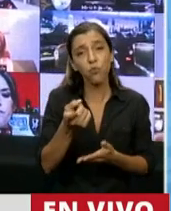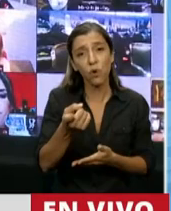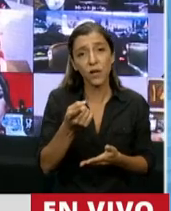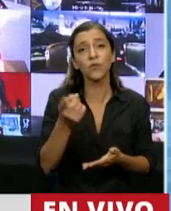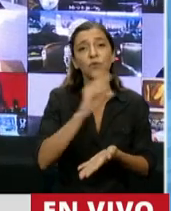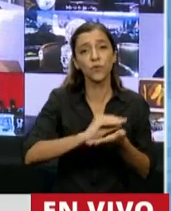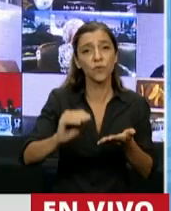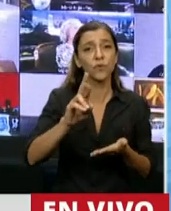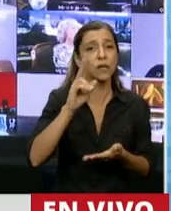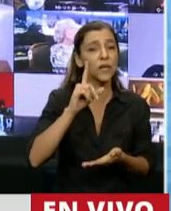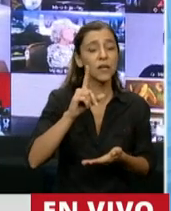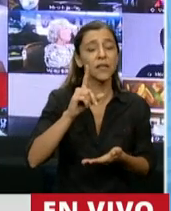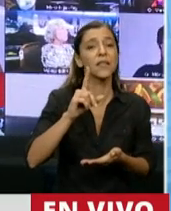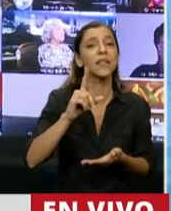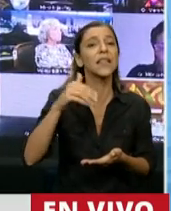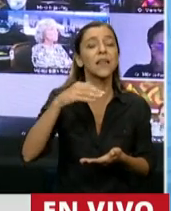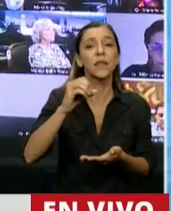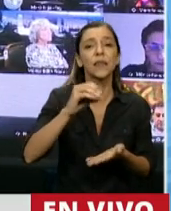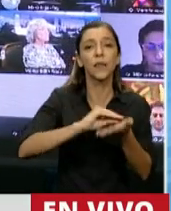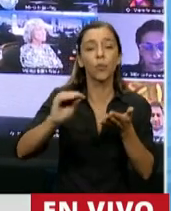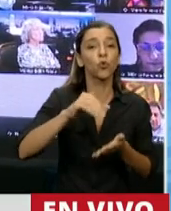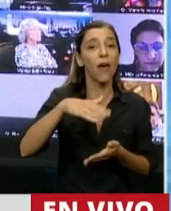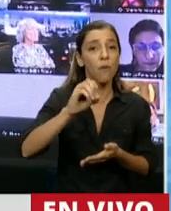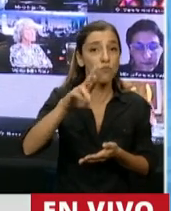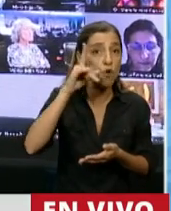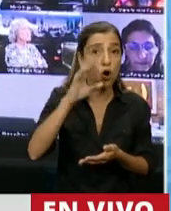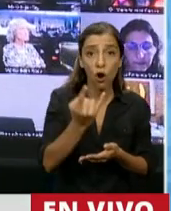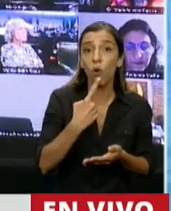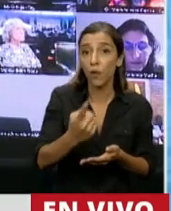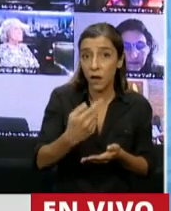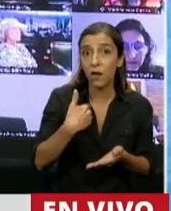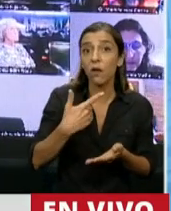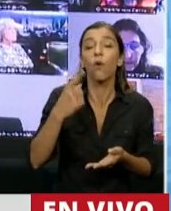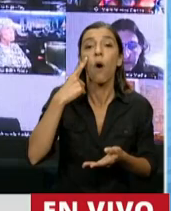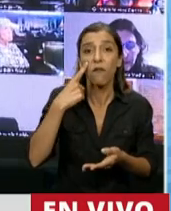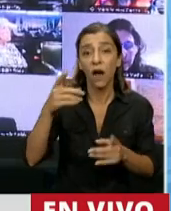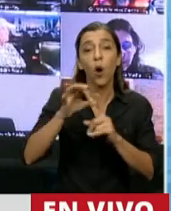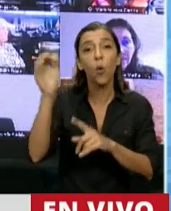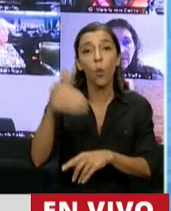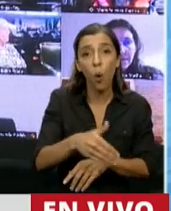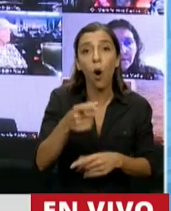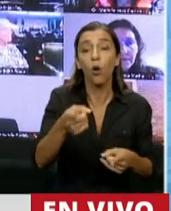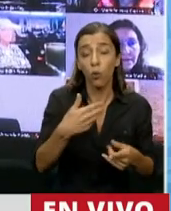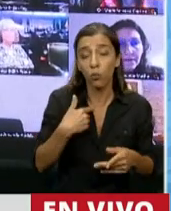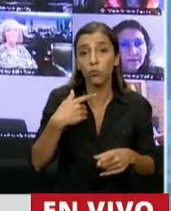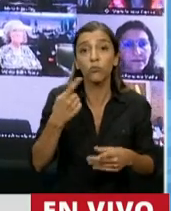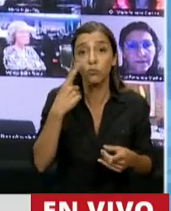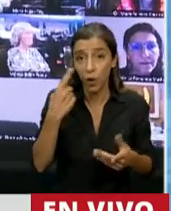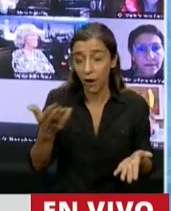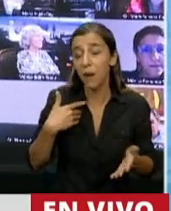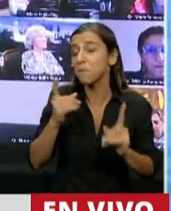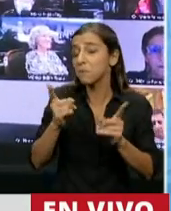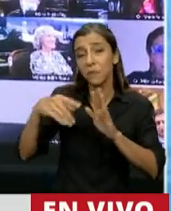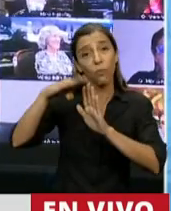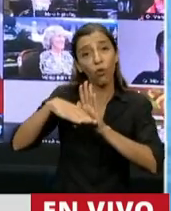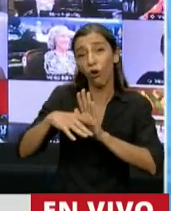cuero en efectivamente el forum en los términos del protocolo que sigue vigente que sigue